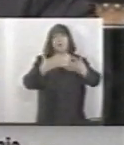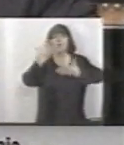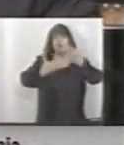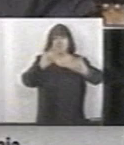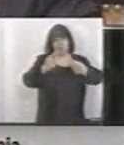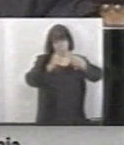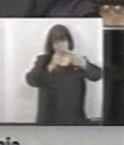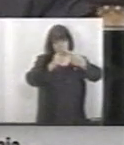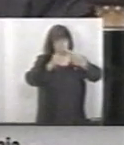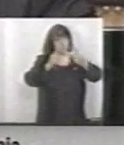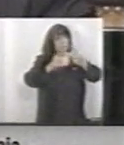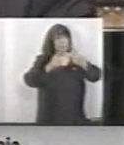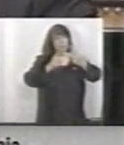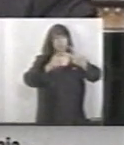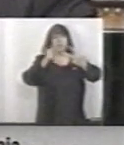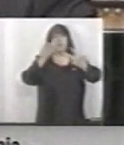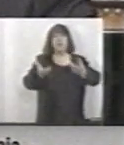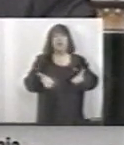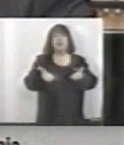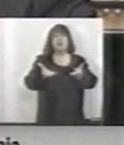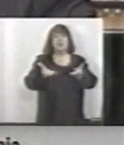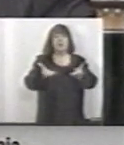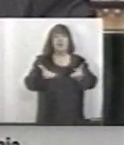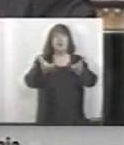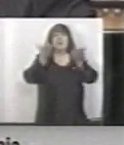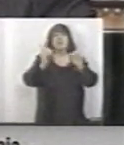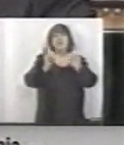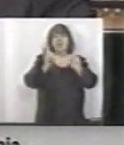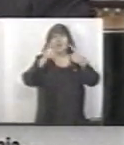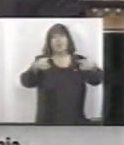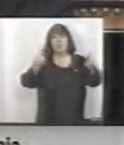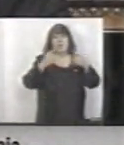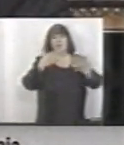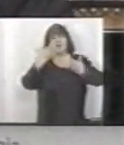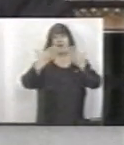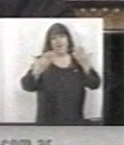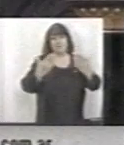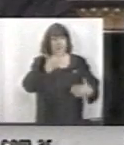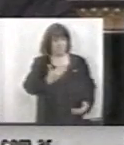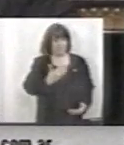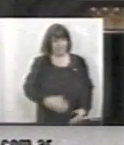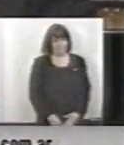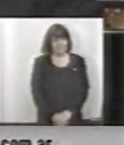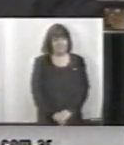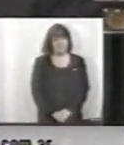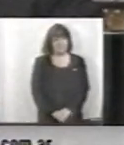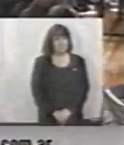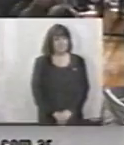cantamos? Y levántate y canta. Gracias.